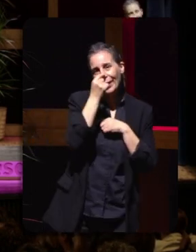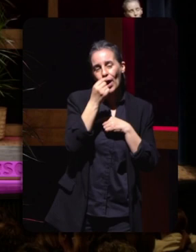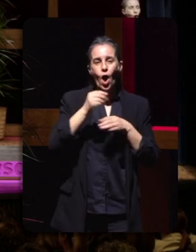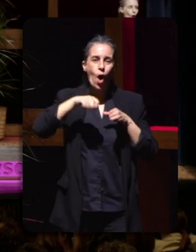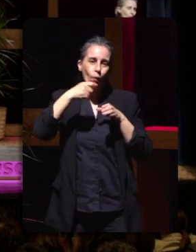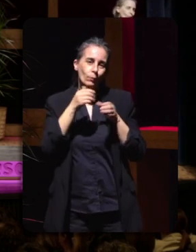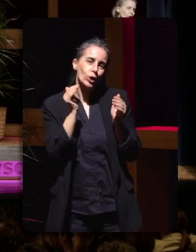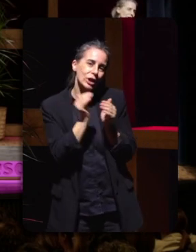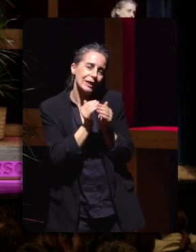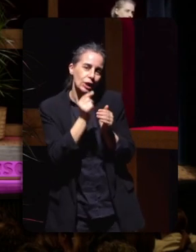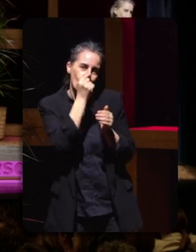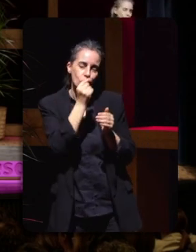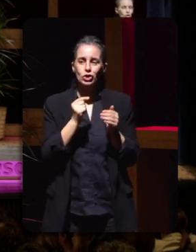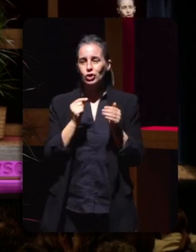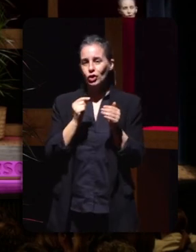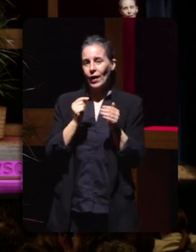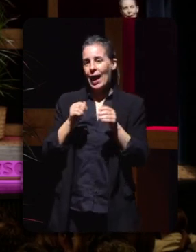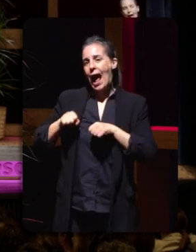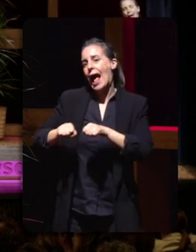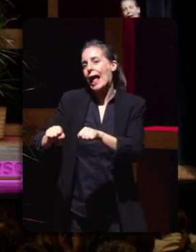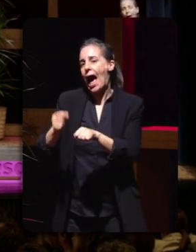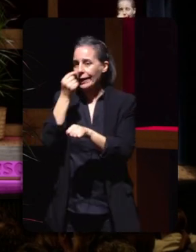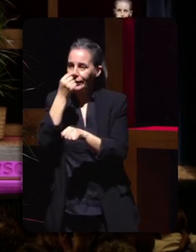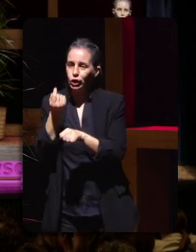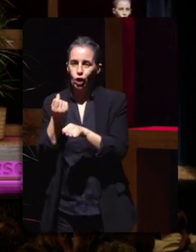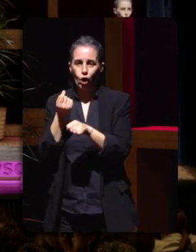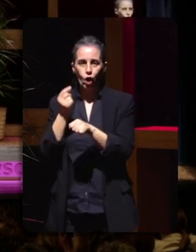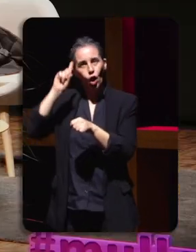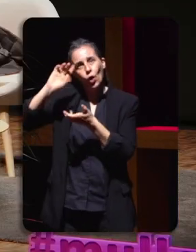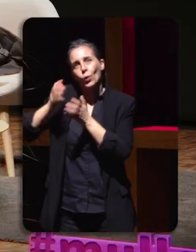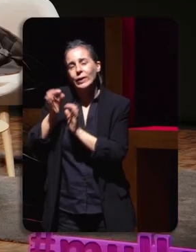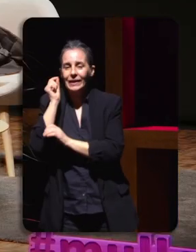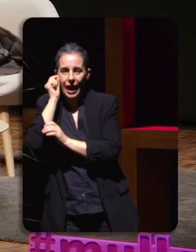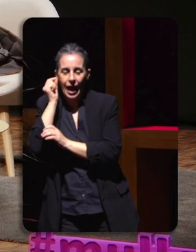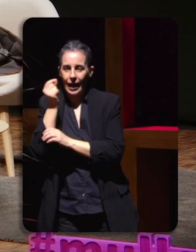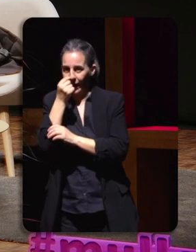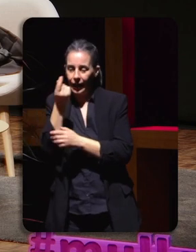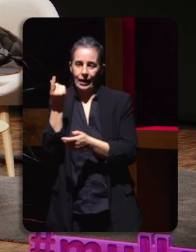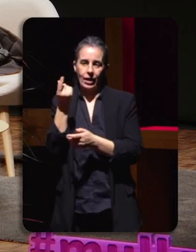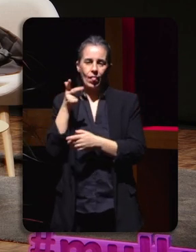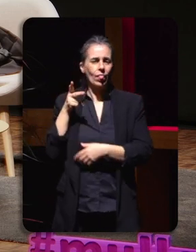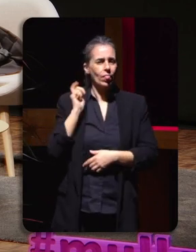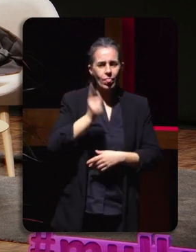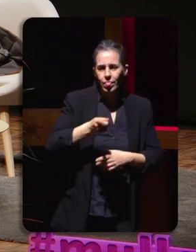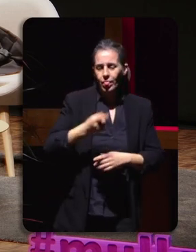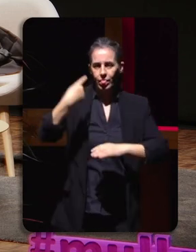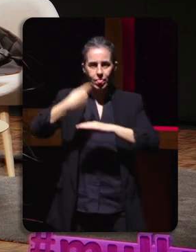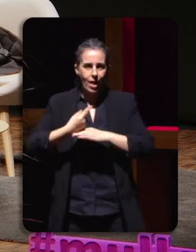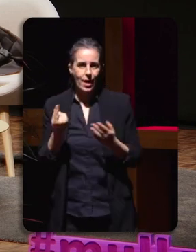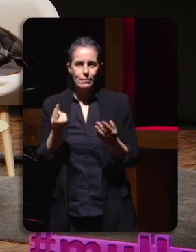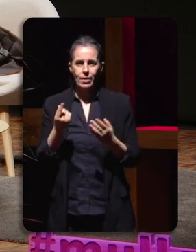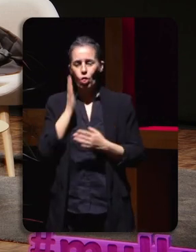la locurita le hemos dormido fatal El Deber ser la realización máxima de las mujeres